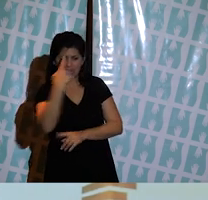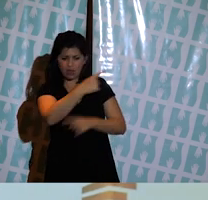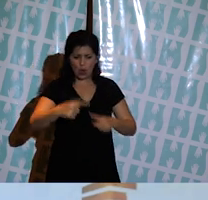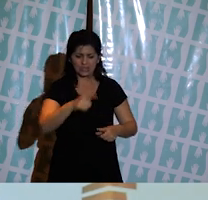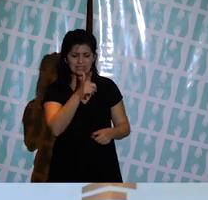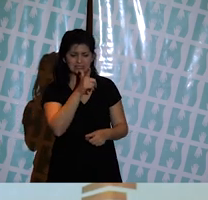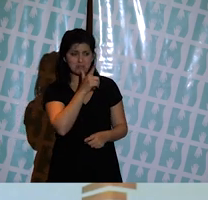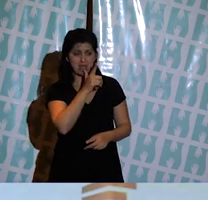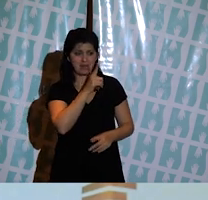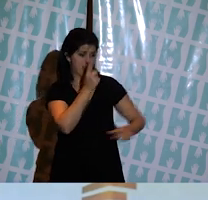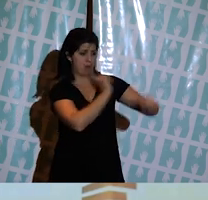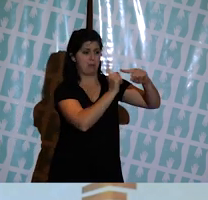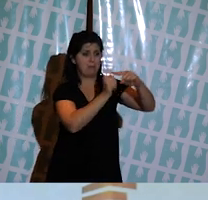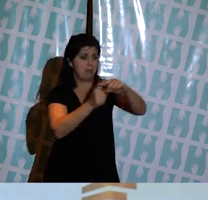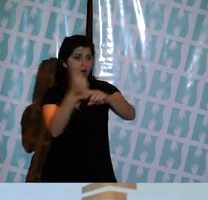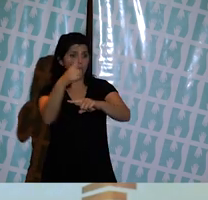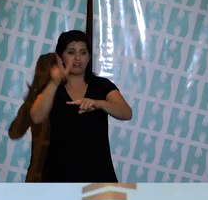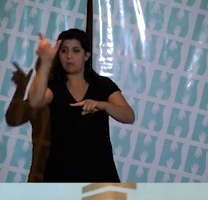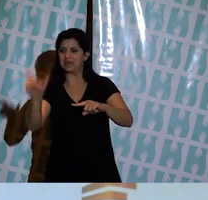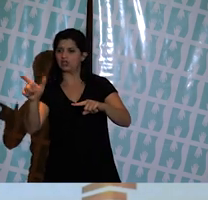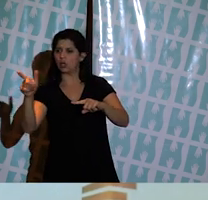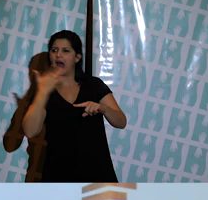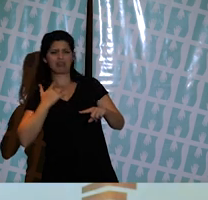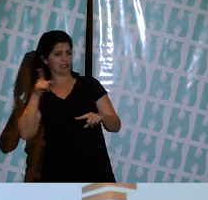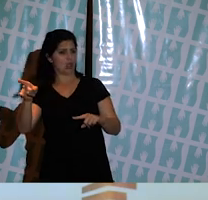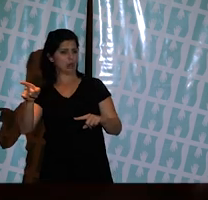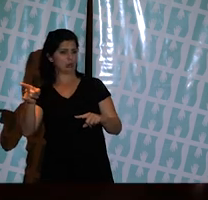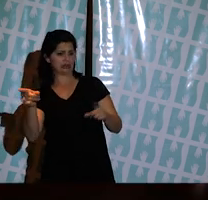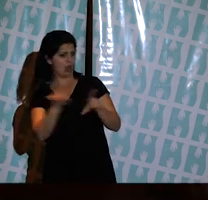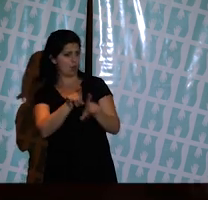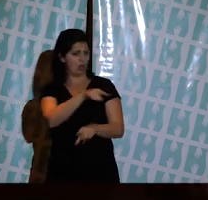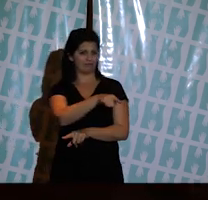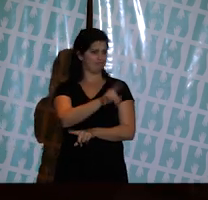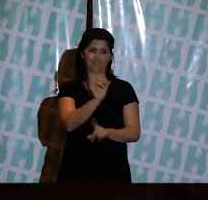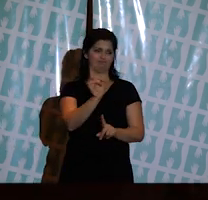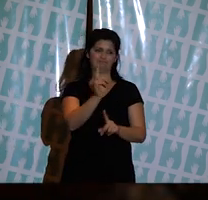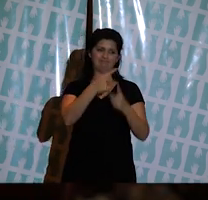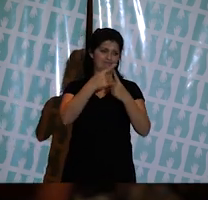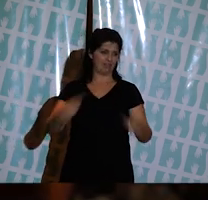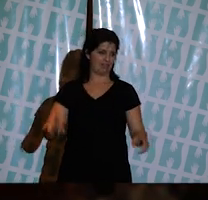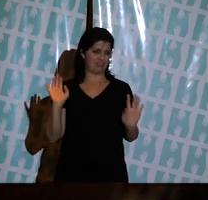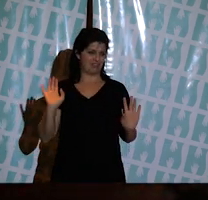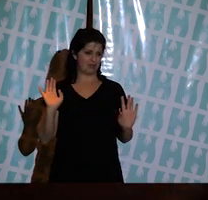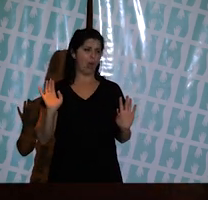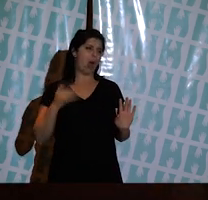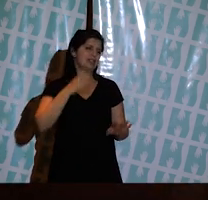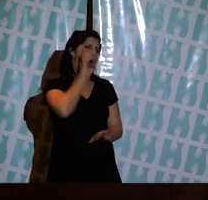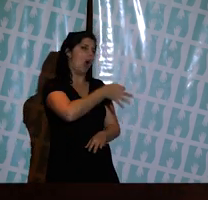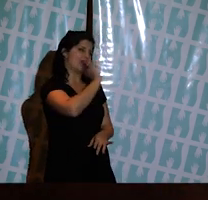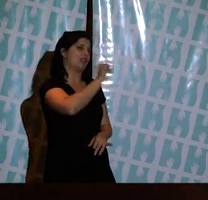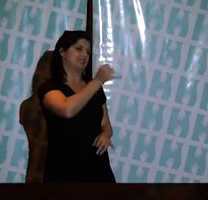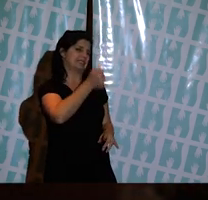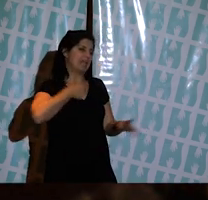una persona tiene una adicción, no funciona igual, es diferente. Sí, por supuesto, eso yo lo he